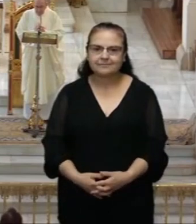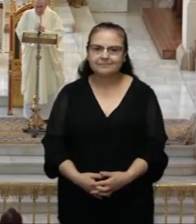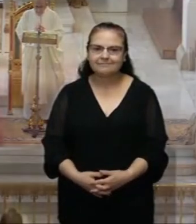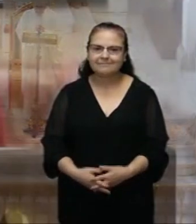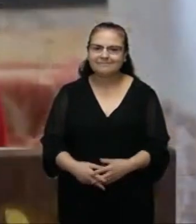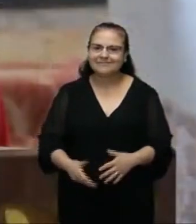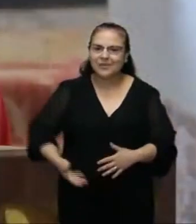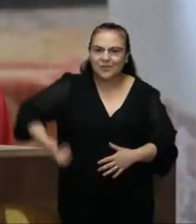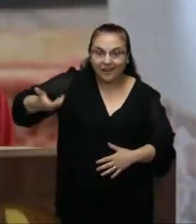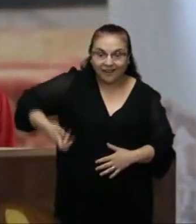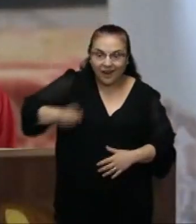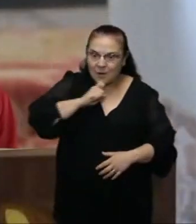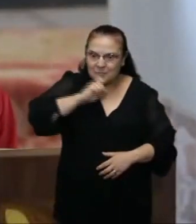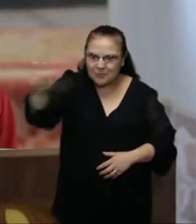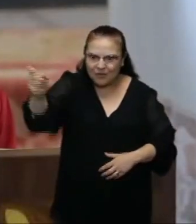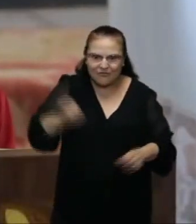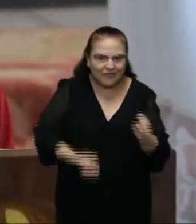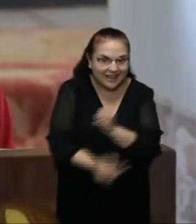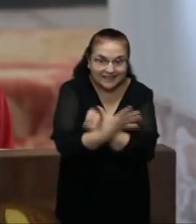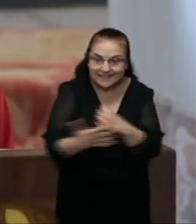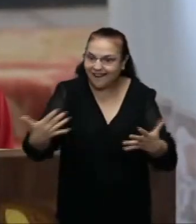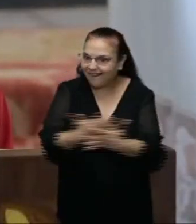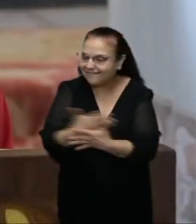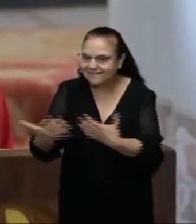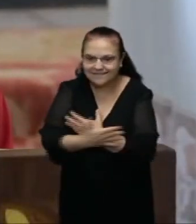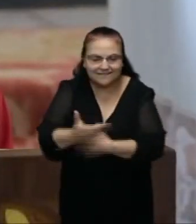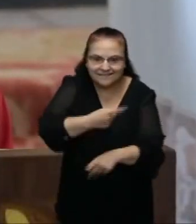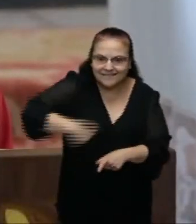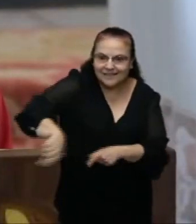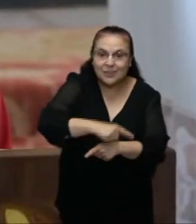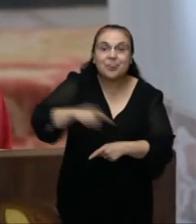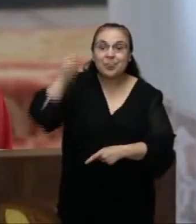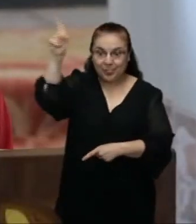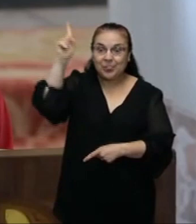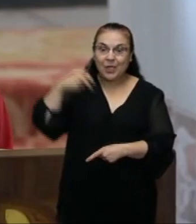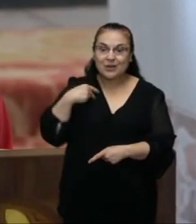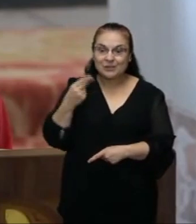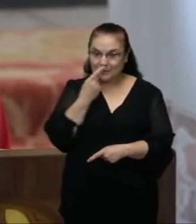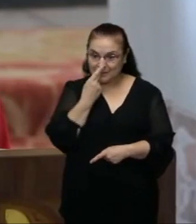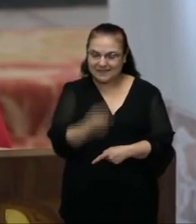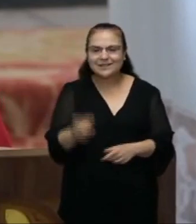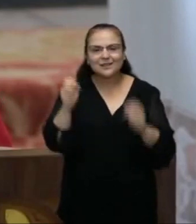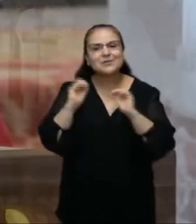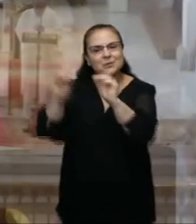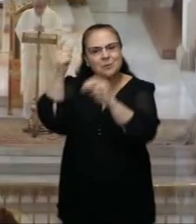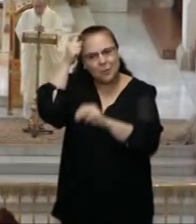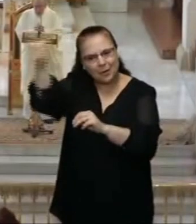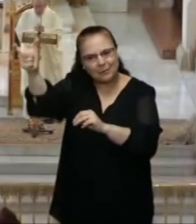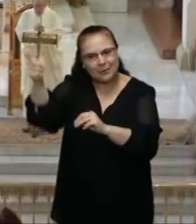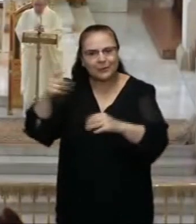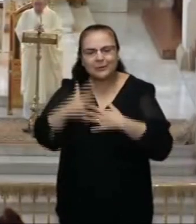Un gran profeta ha surgido entre nosotros. Dios ha visitado a su pueblo.